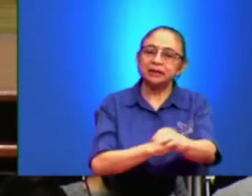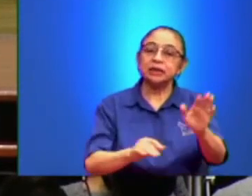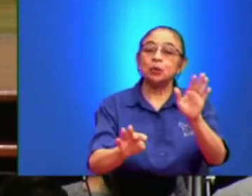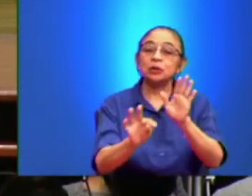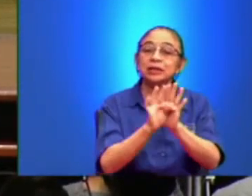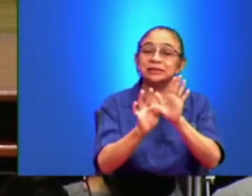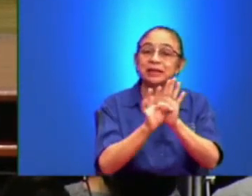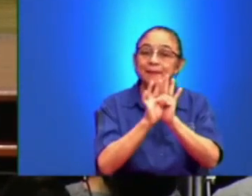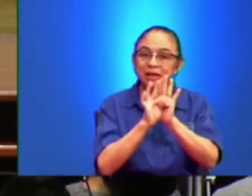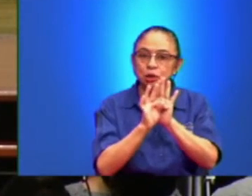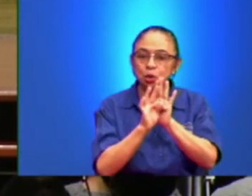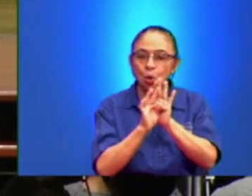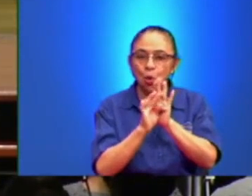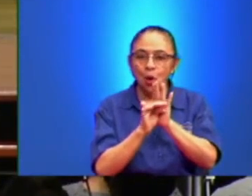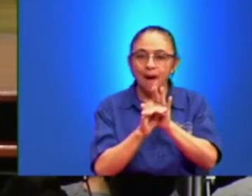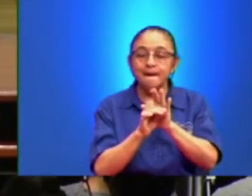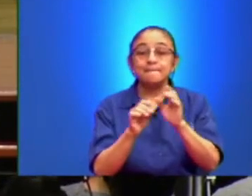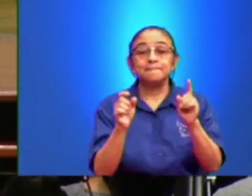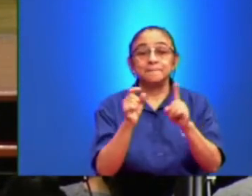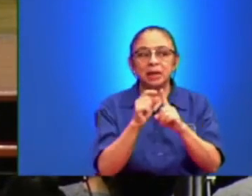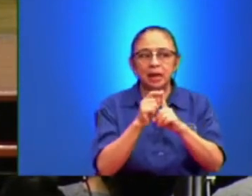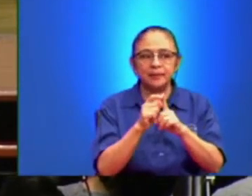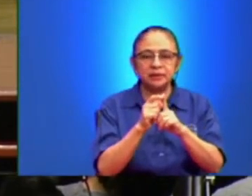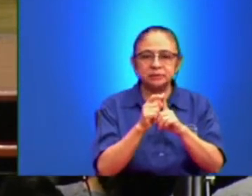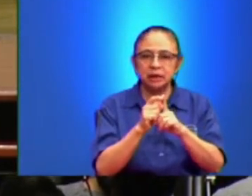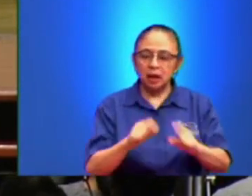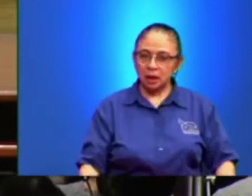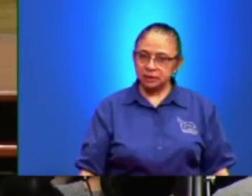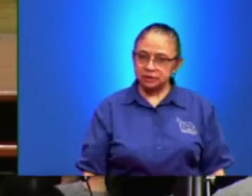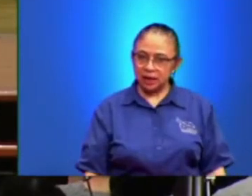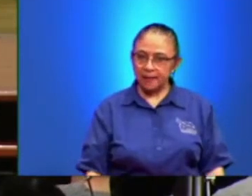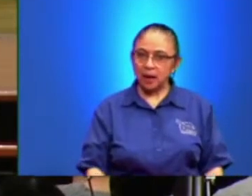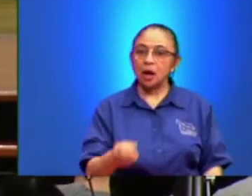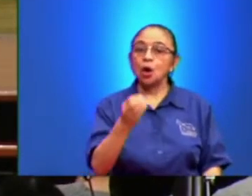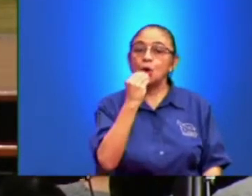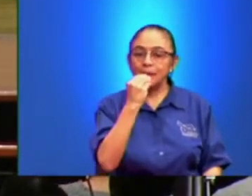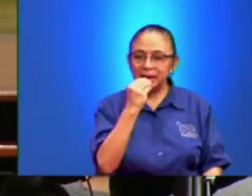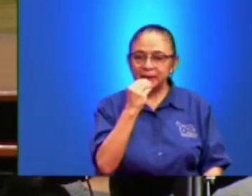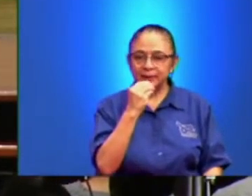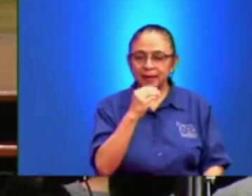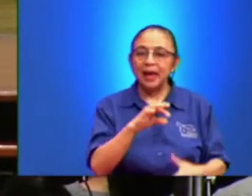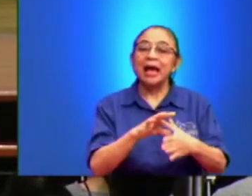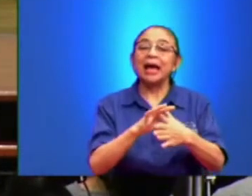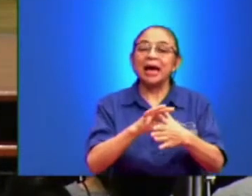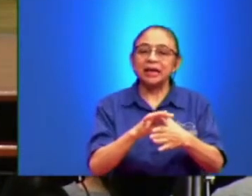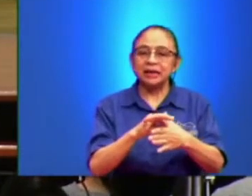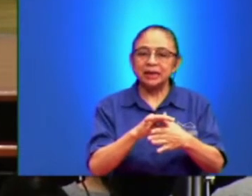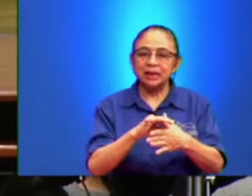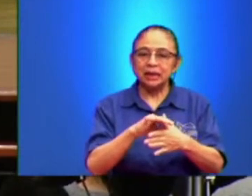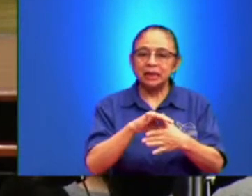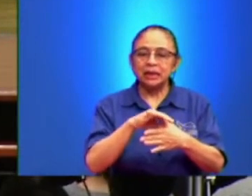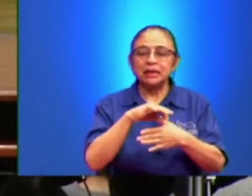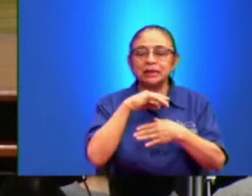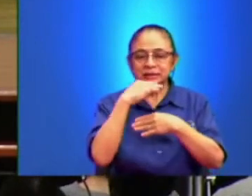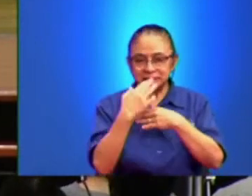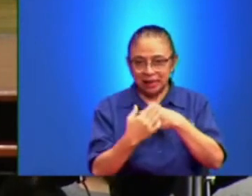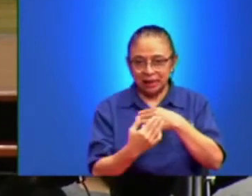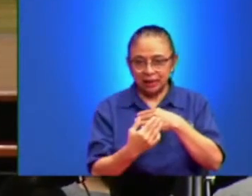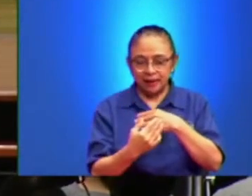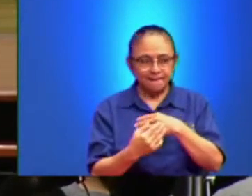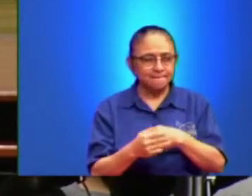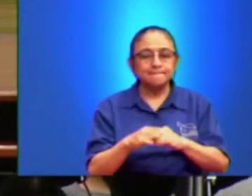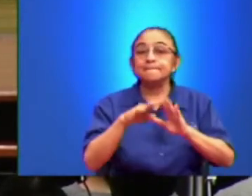condenaban el comer carne con su sangre y mucho menos carne humana jamás dios acepto un